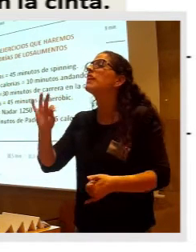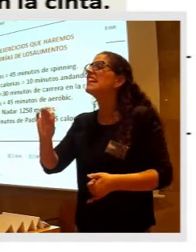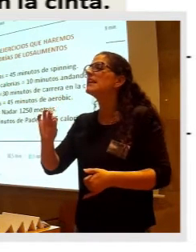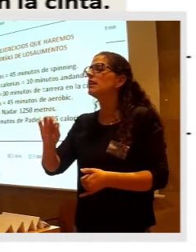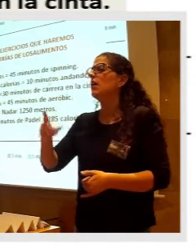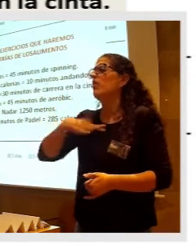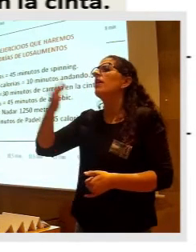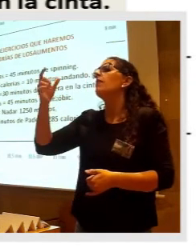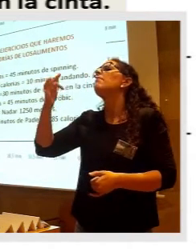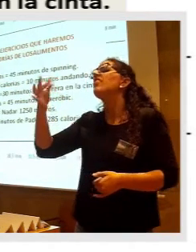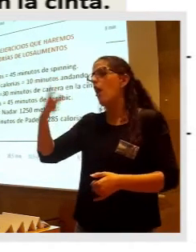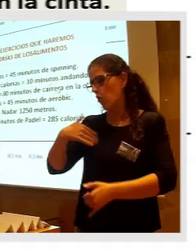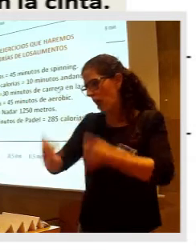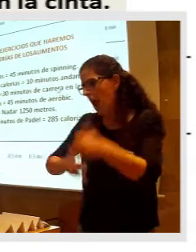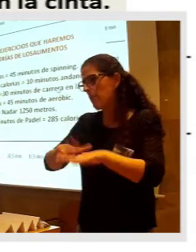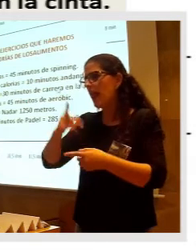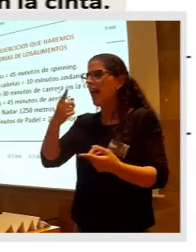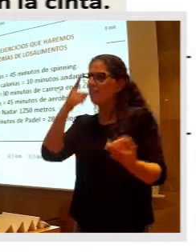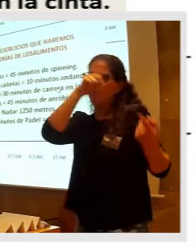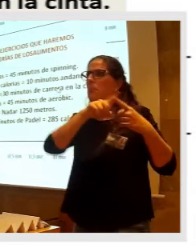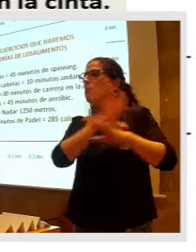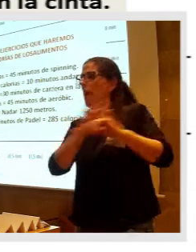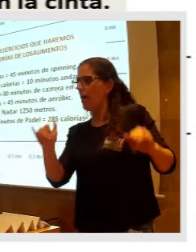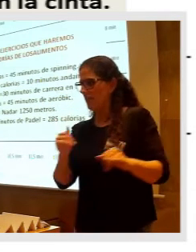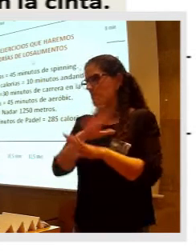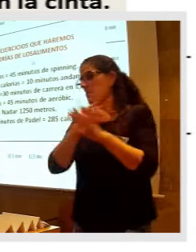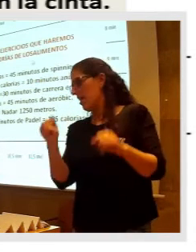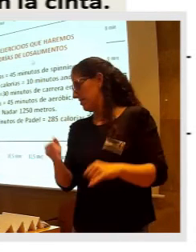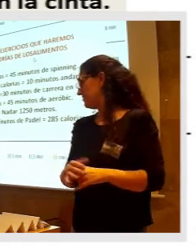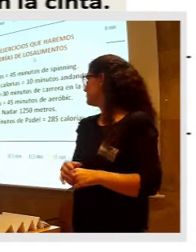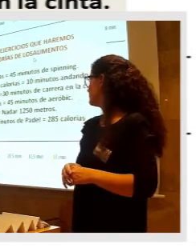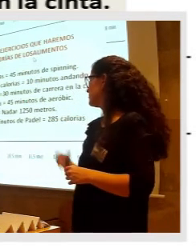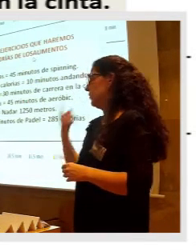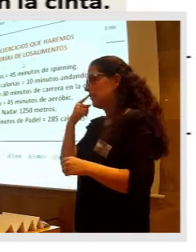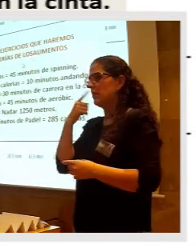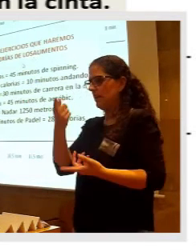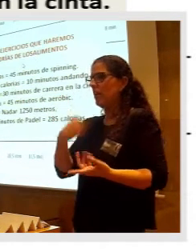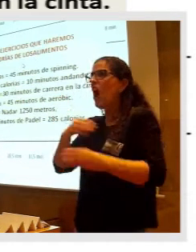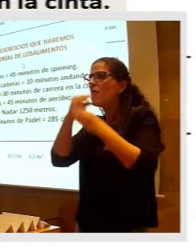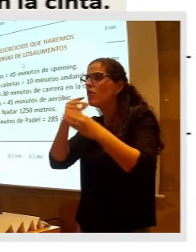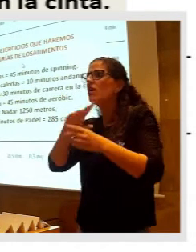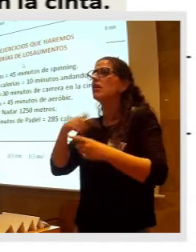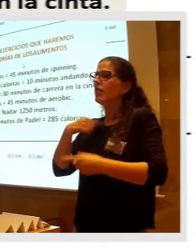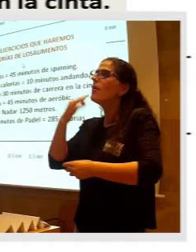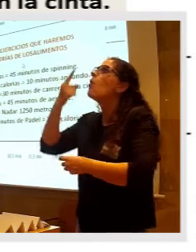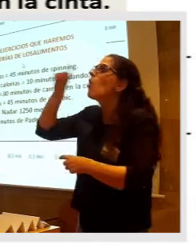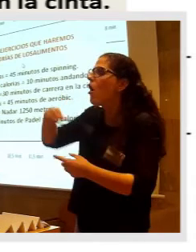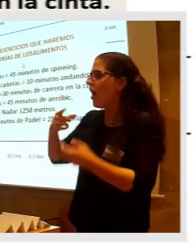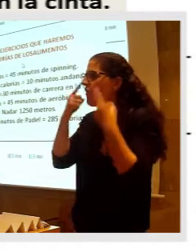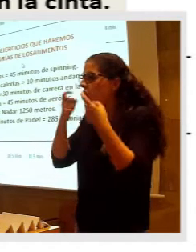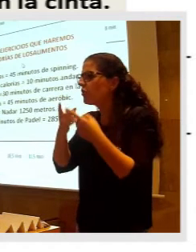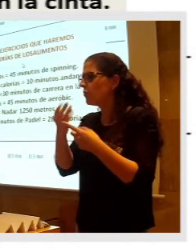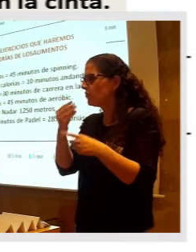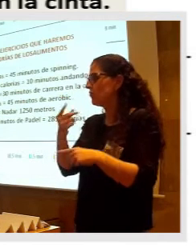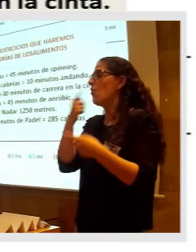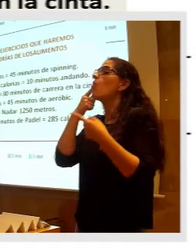fijaros que tendríamos que hacer pues por lo menos 30 minutos de carrera en cinta para poder quemar esas calorías. O sea que, fijaros si es importante,